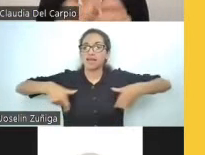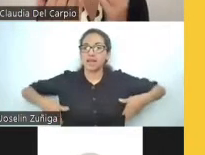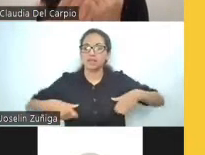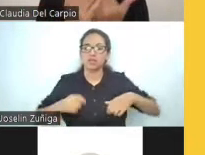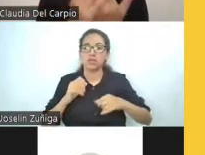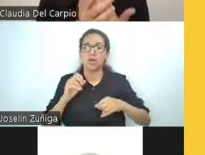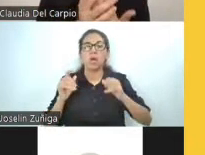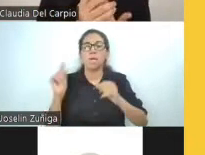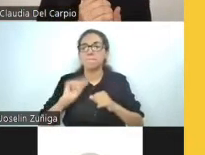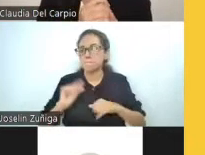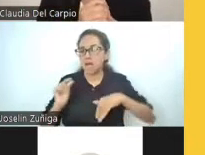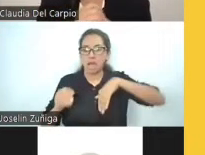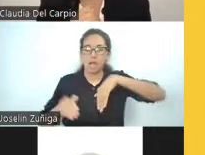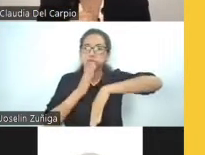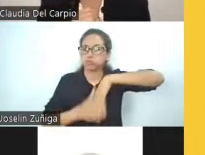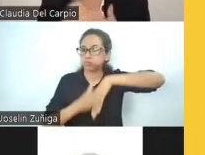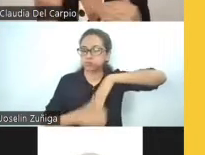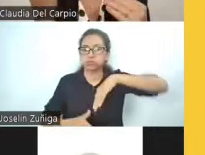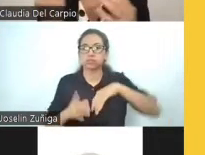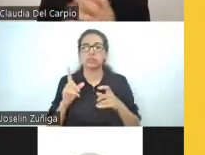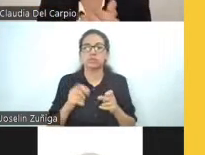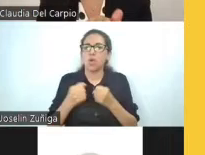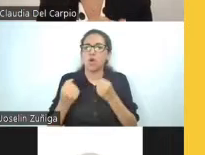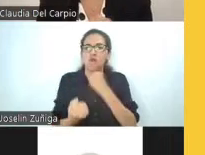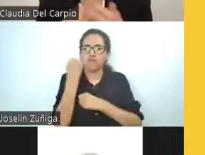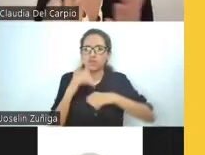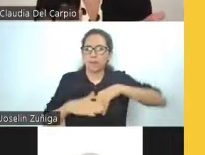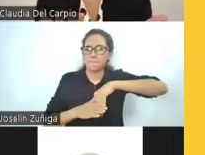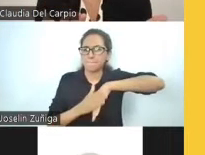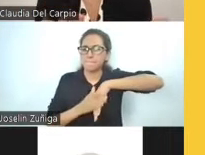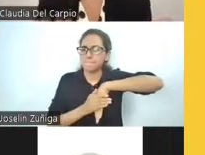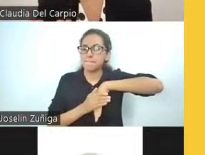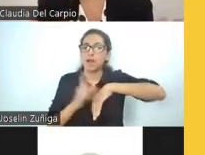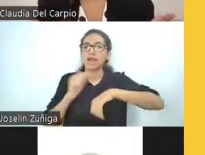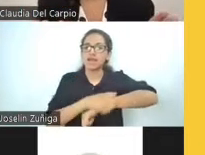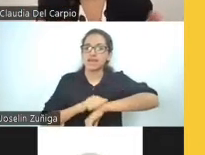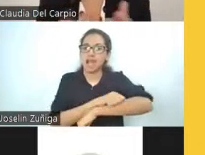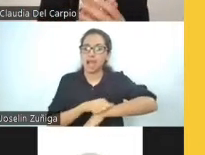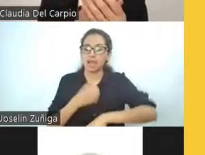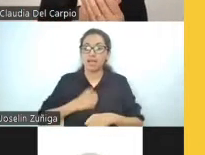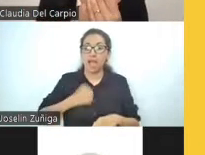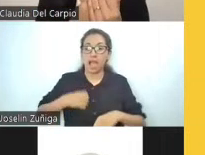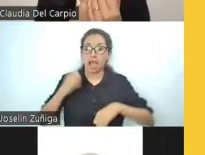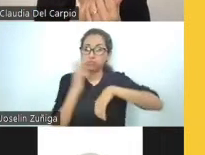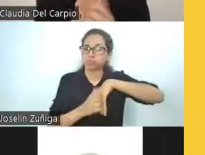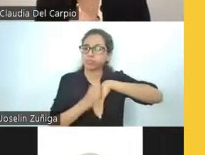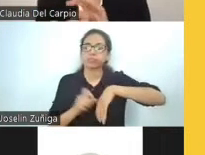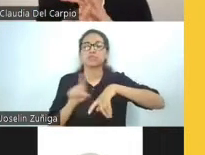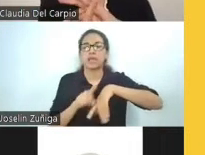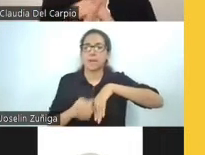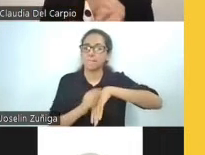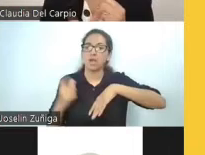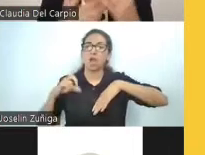calidad, hay un mayor roce con la ropa ajustada, hay un mayor contacto con los jabones, que no siempre son los adecuados, con los